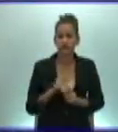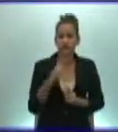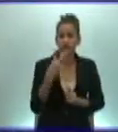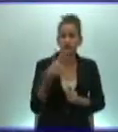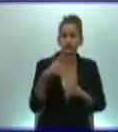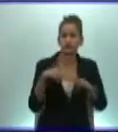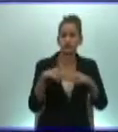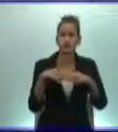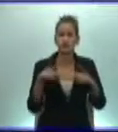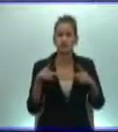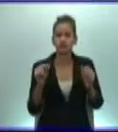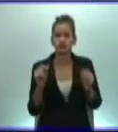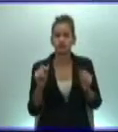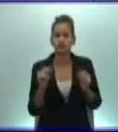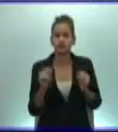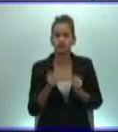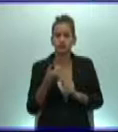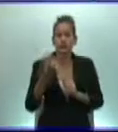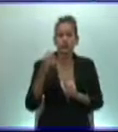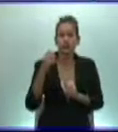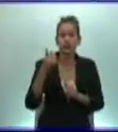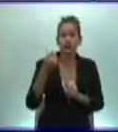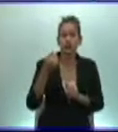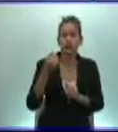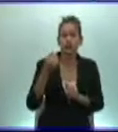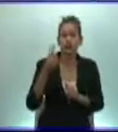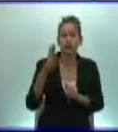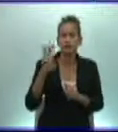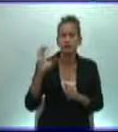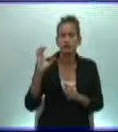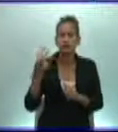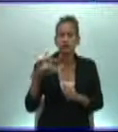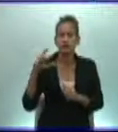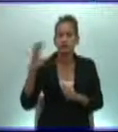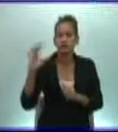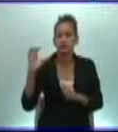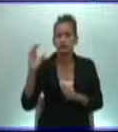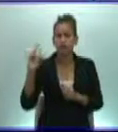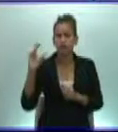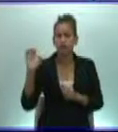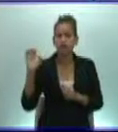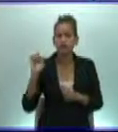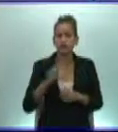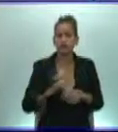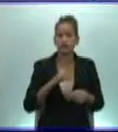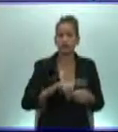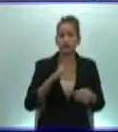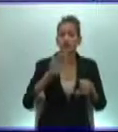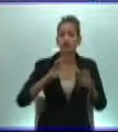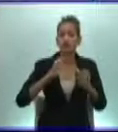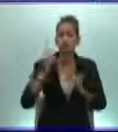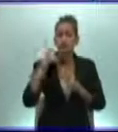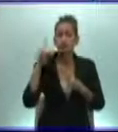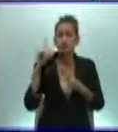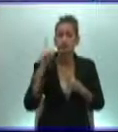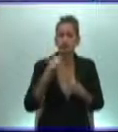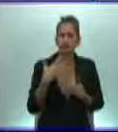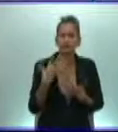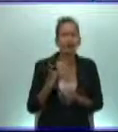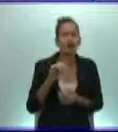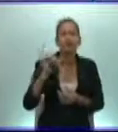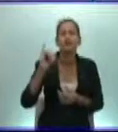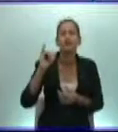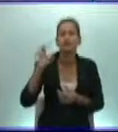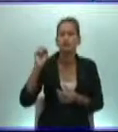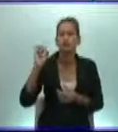triángulos, el ABC y el CDE, que se representan en la figura, son isósceles de bases AB y